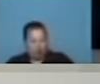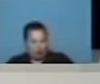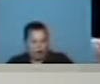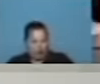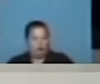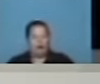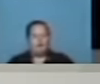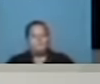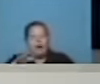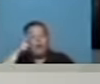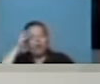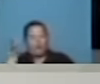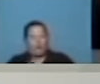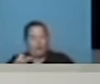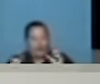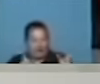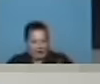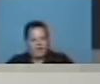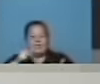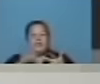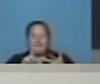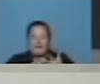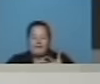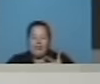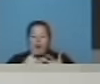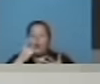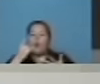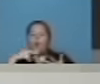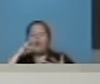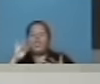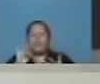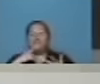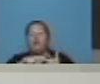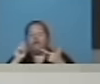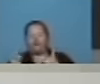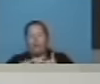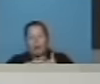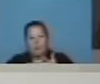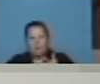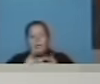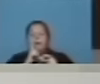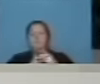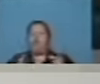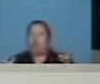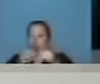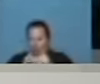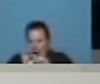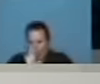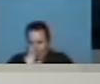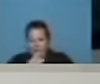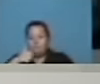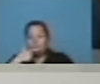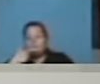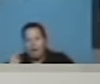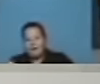porcentuales. Más de 8 puntos de diferencia. Tercero quedó la Alianza Unidos por una Nueva Alternativa. Vamos a sumar los dos, en definitiva. A Sergio